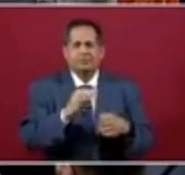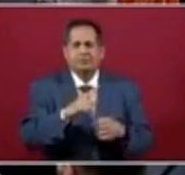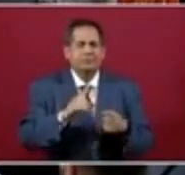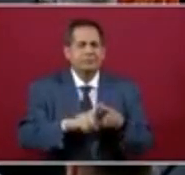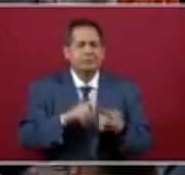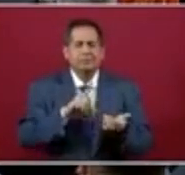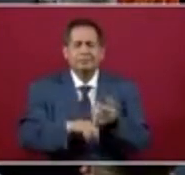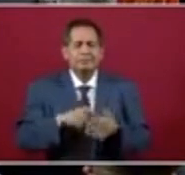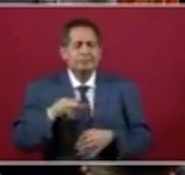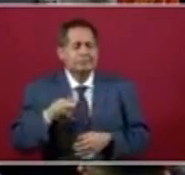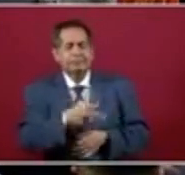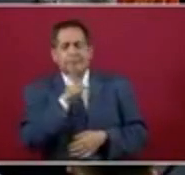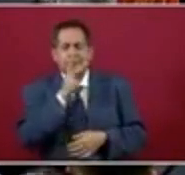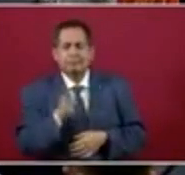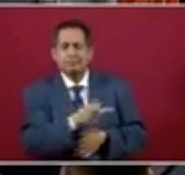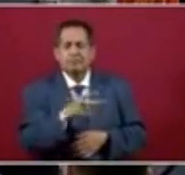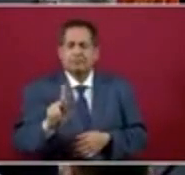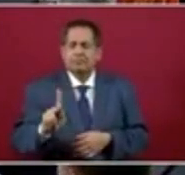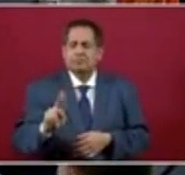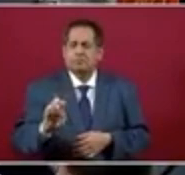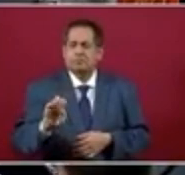Pueblo.